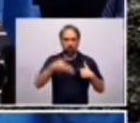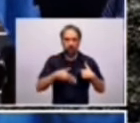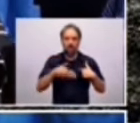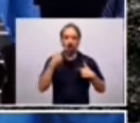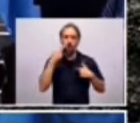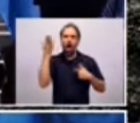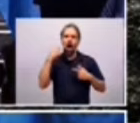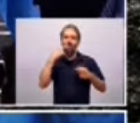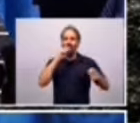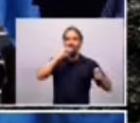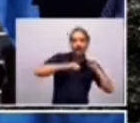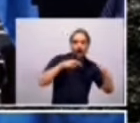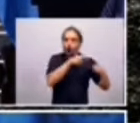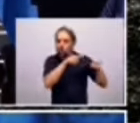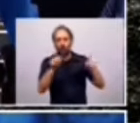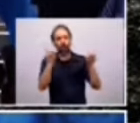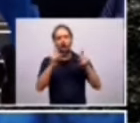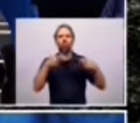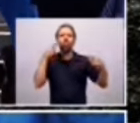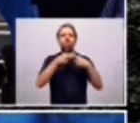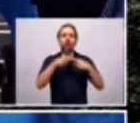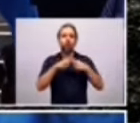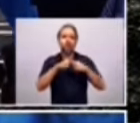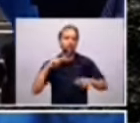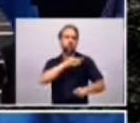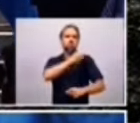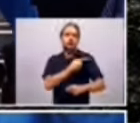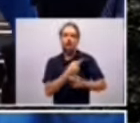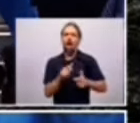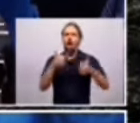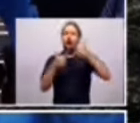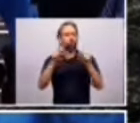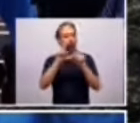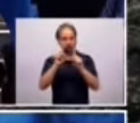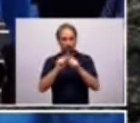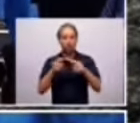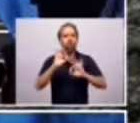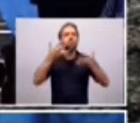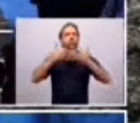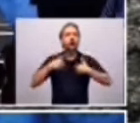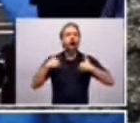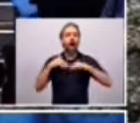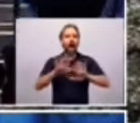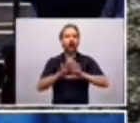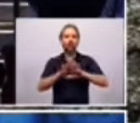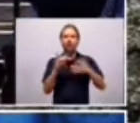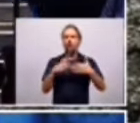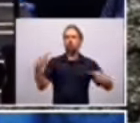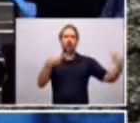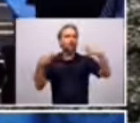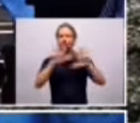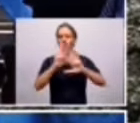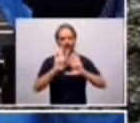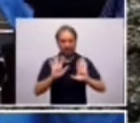reforma constitucional, tienen que llamar a una convención constituyente. Este es un tema que hay que entender. Si ellos quieren hacer una reforma constitucional